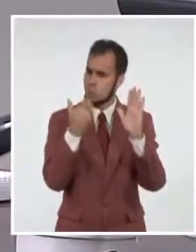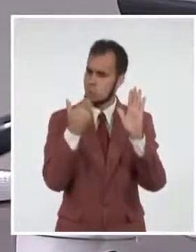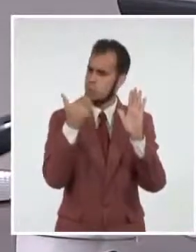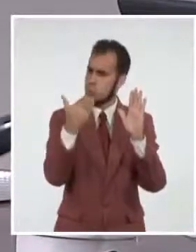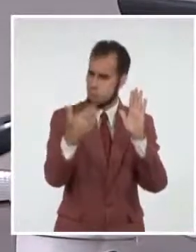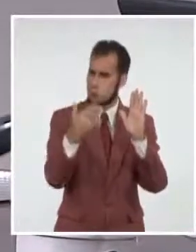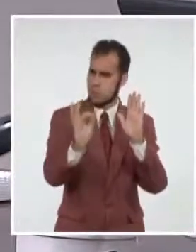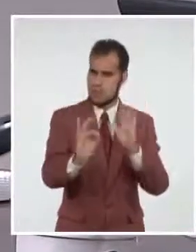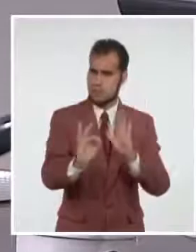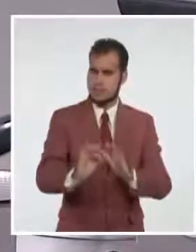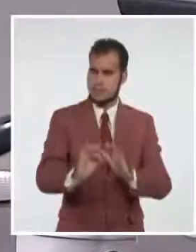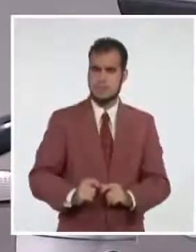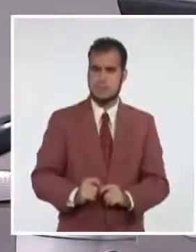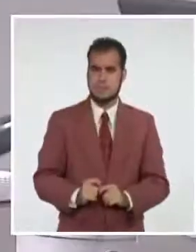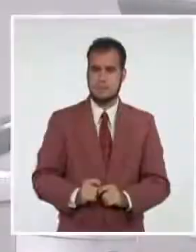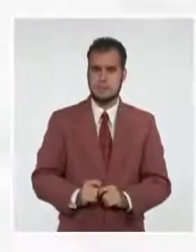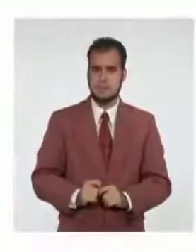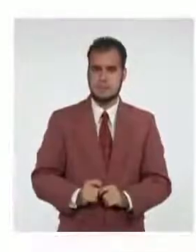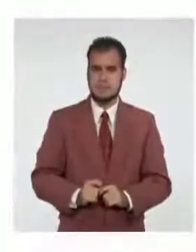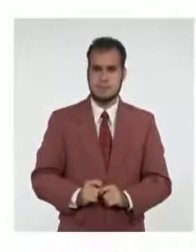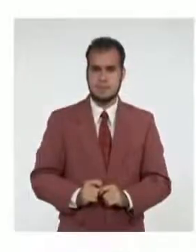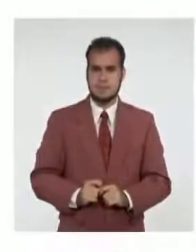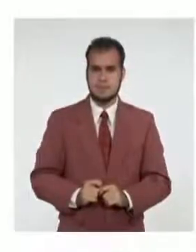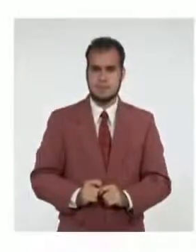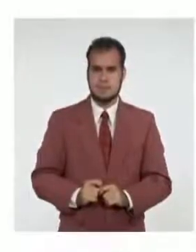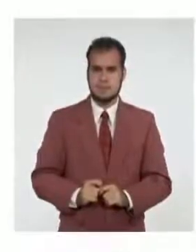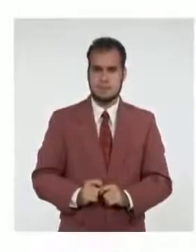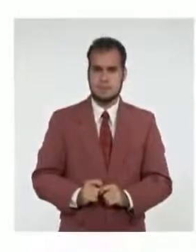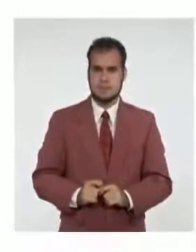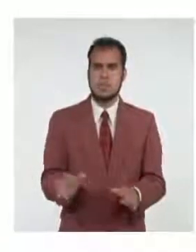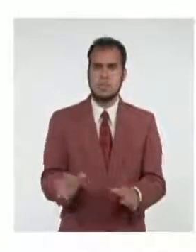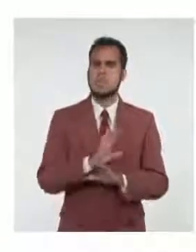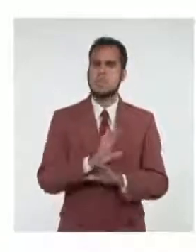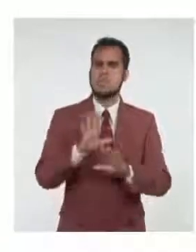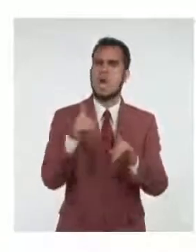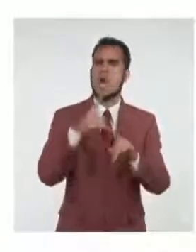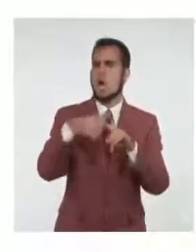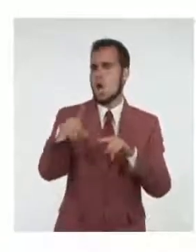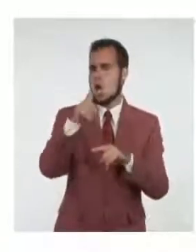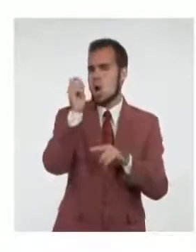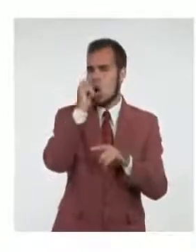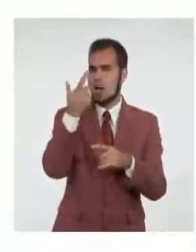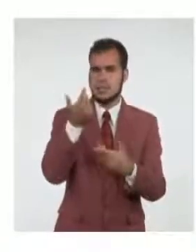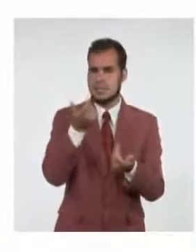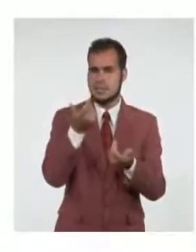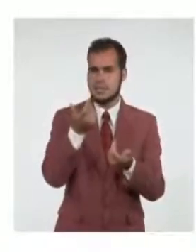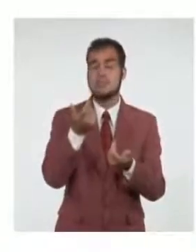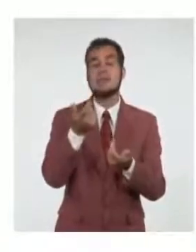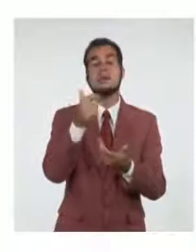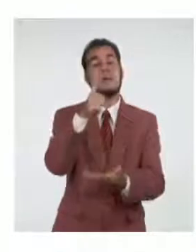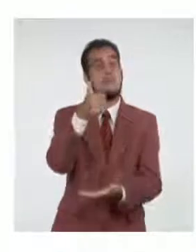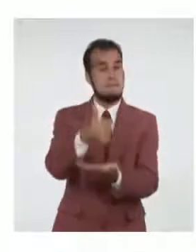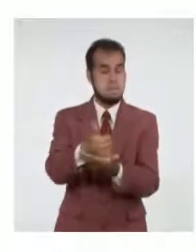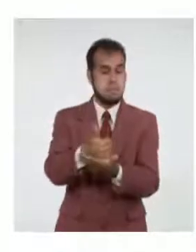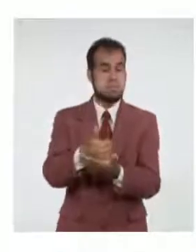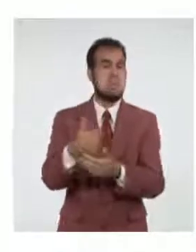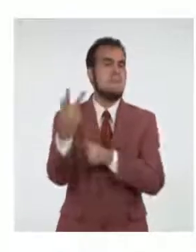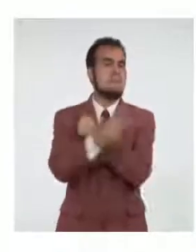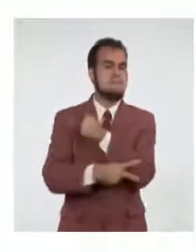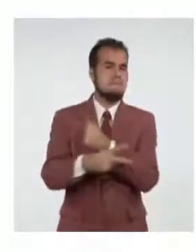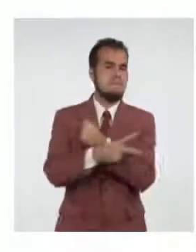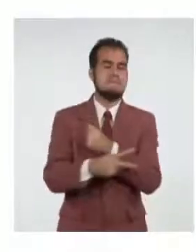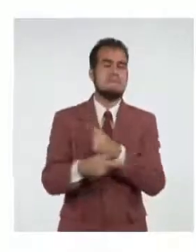Decía el doctor Tedros en esa misma comunicación que la hizo desde allá, desde las Olimpiadas, estaba allá en Tokio, sí, desde allá, desde previo a la